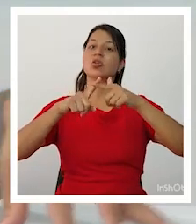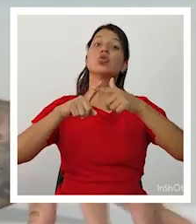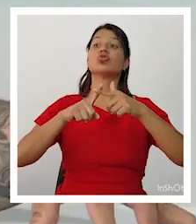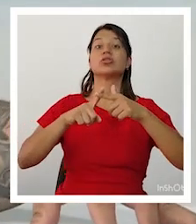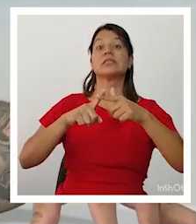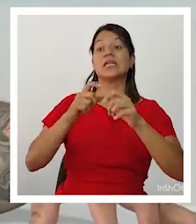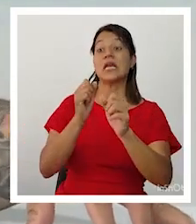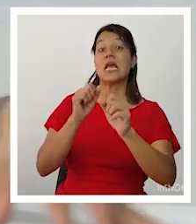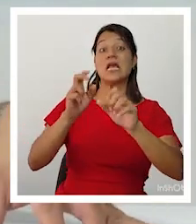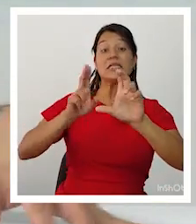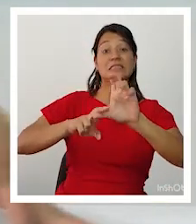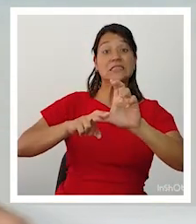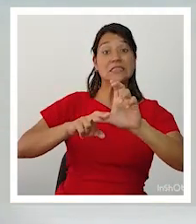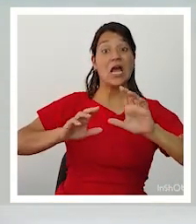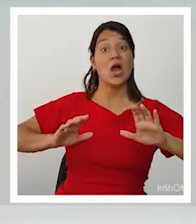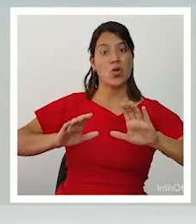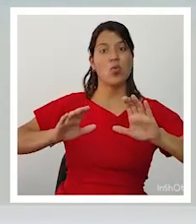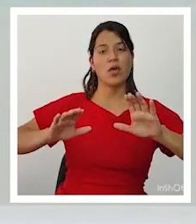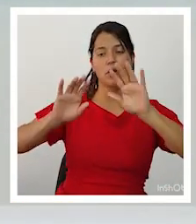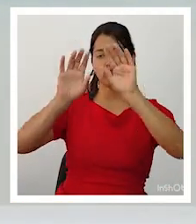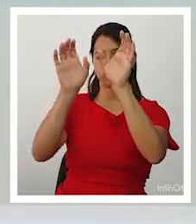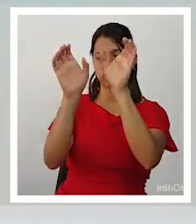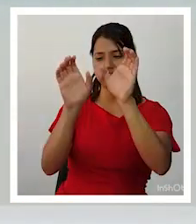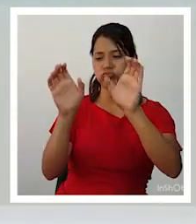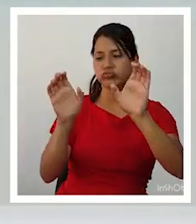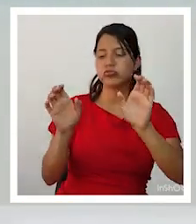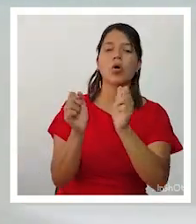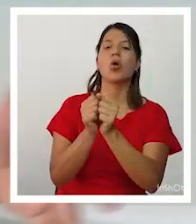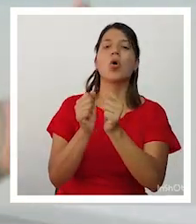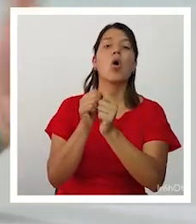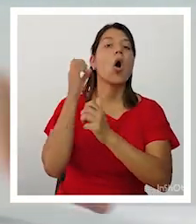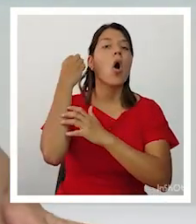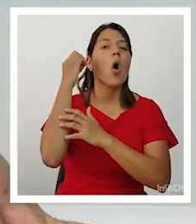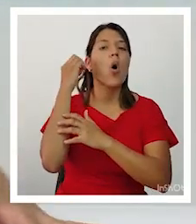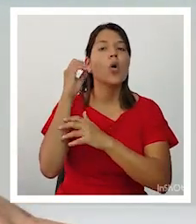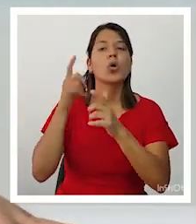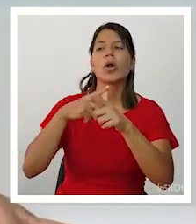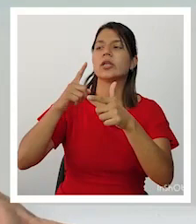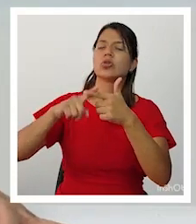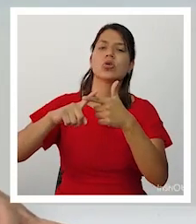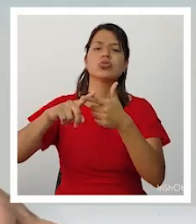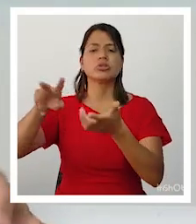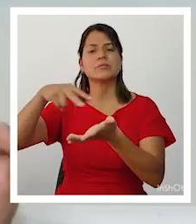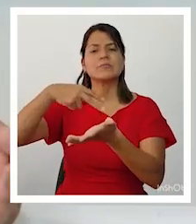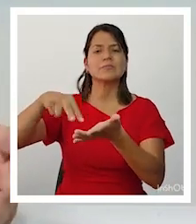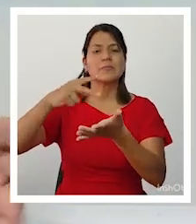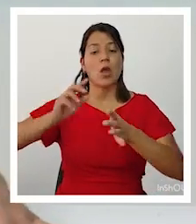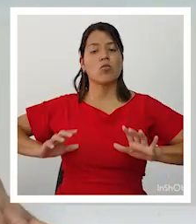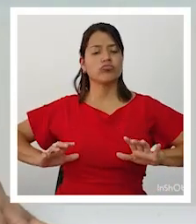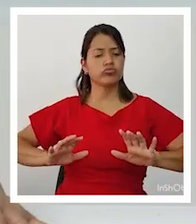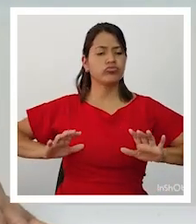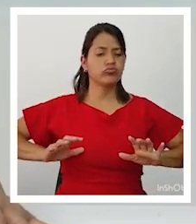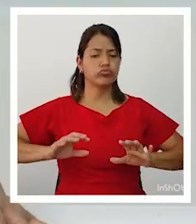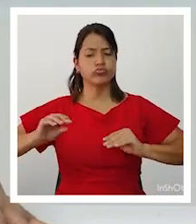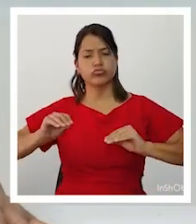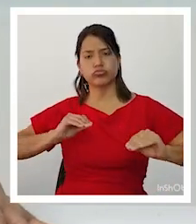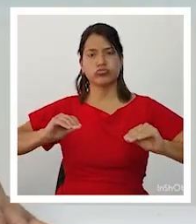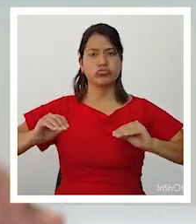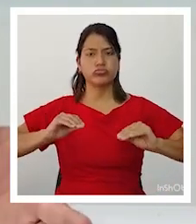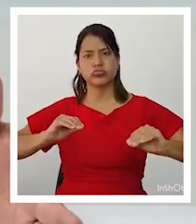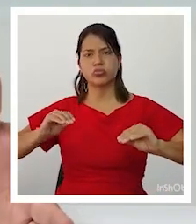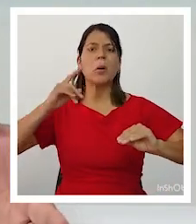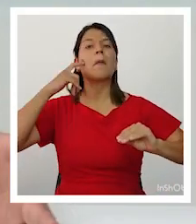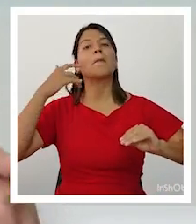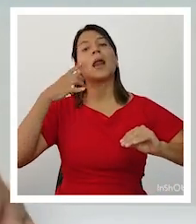él danzaba para que las cosechas fueran fructíferas. Entonces de ahí es que nosotros quisimos como posicionar, ¿verdad?,